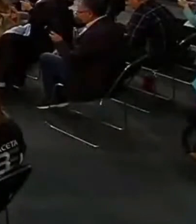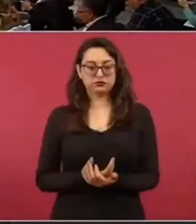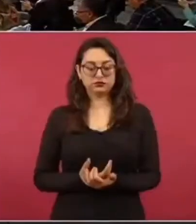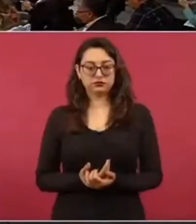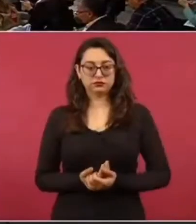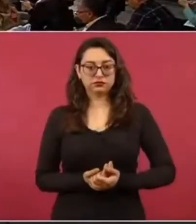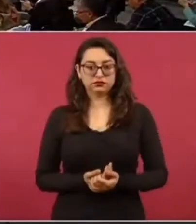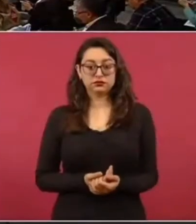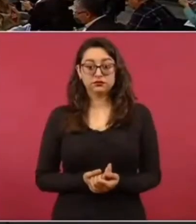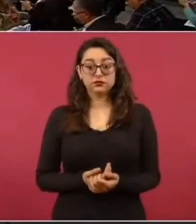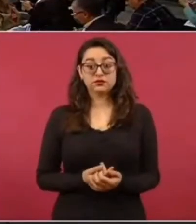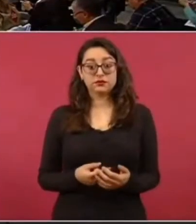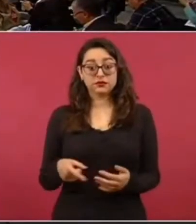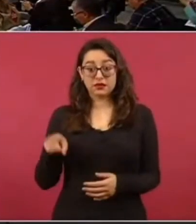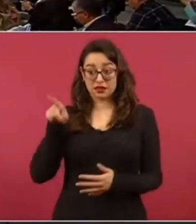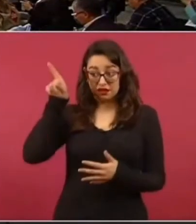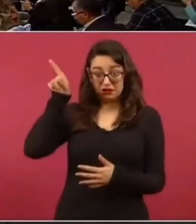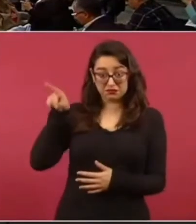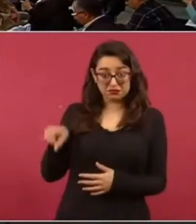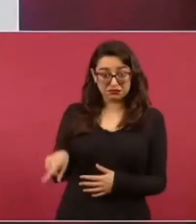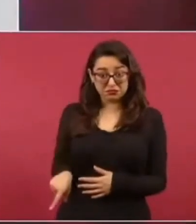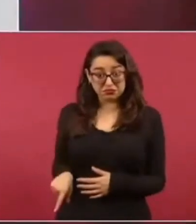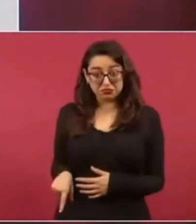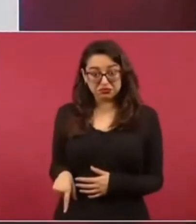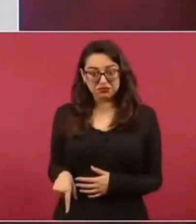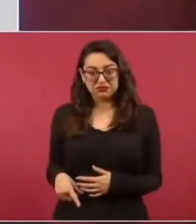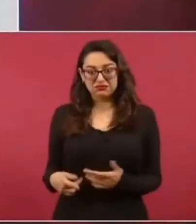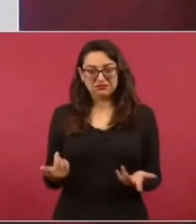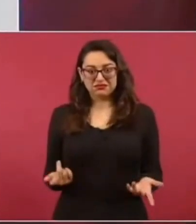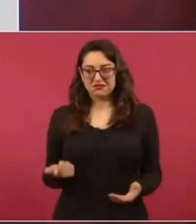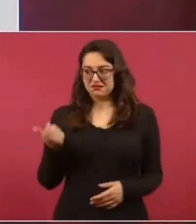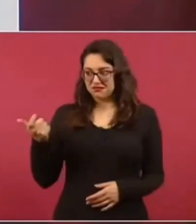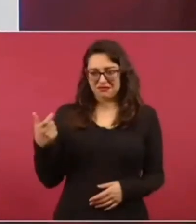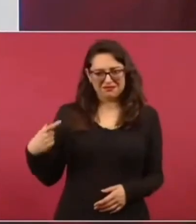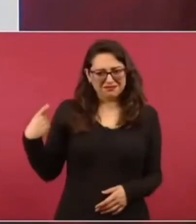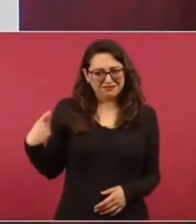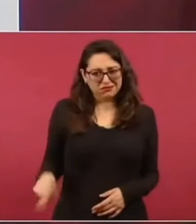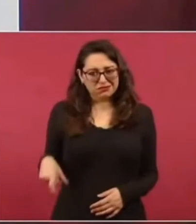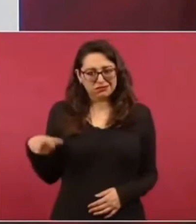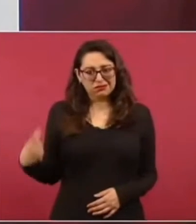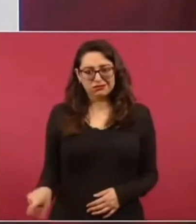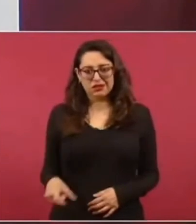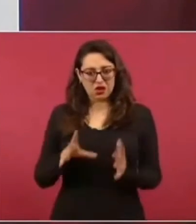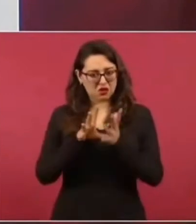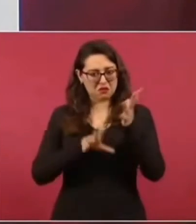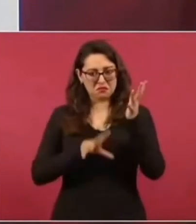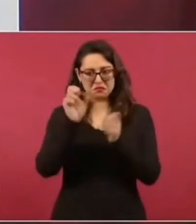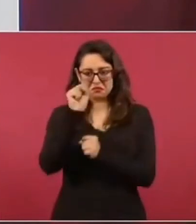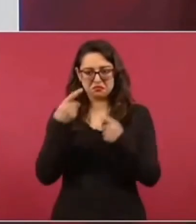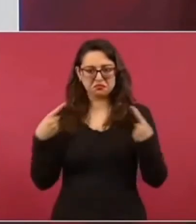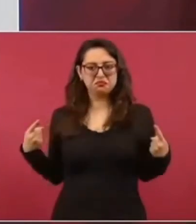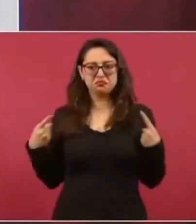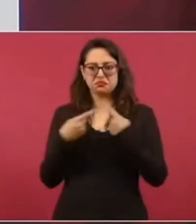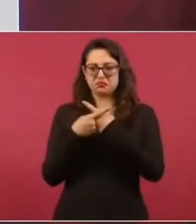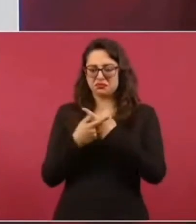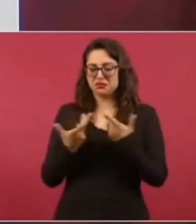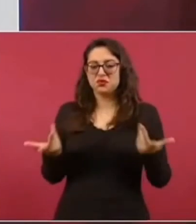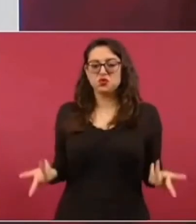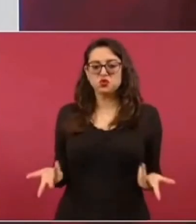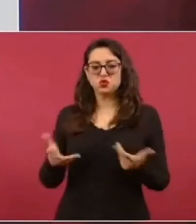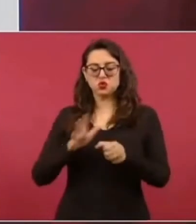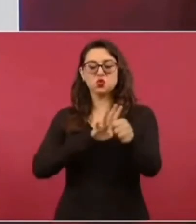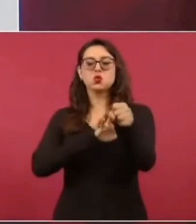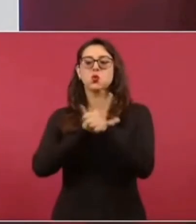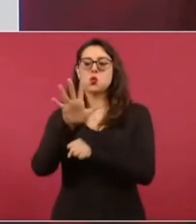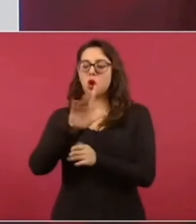a los jueces, magistrados, ministros del Poder Judicial, hablando del Estado de Derecho. No, es Estado